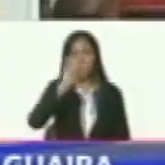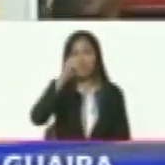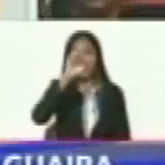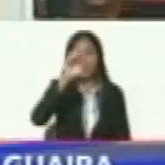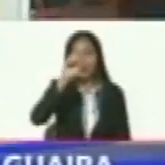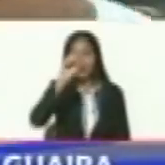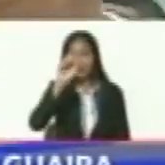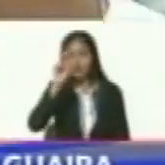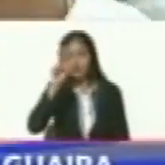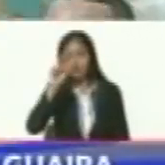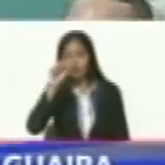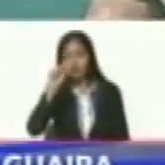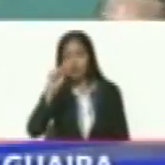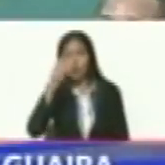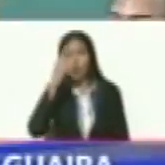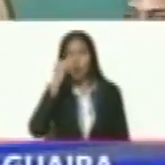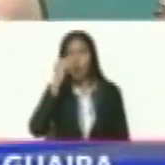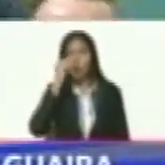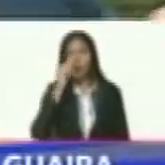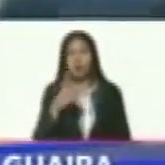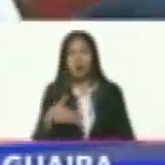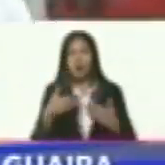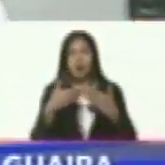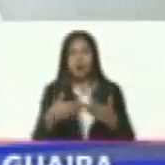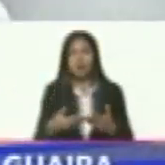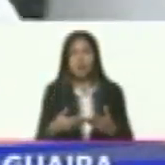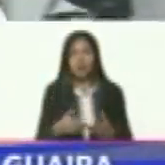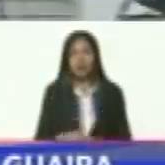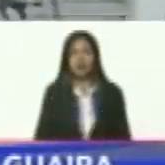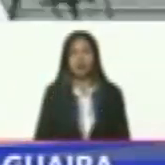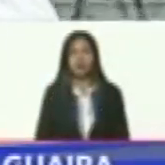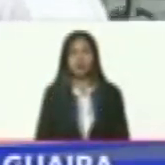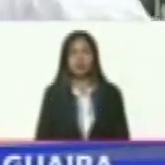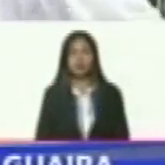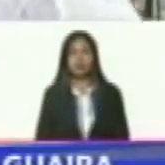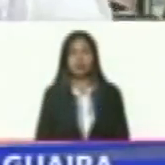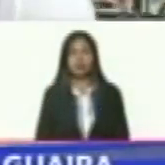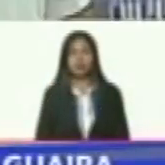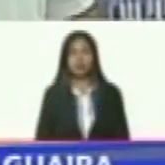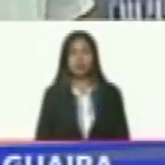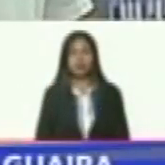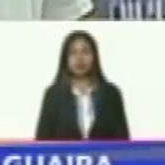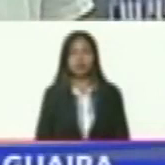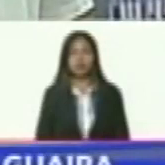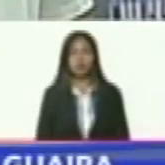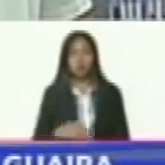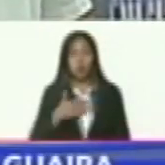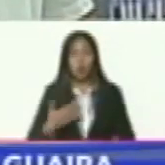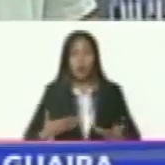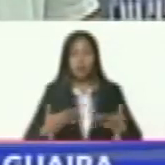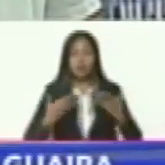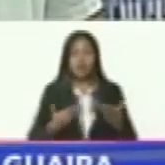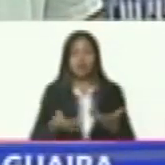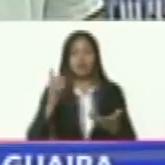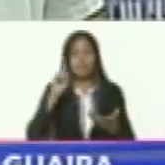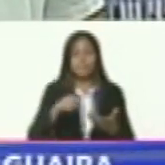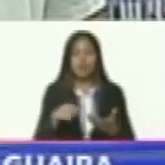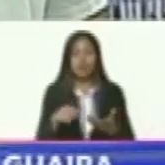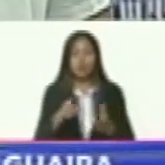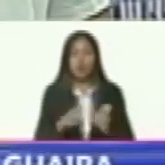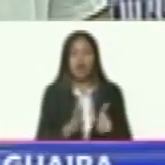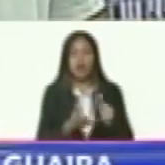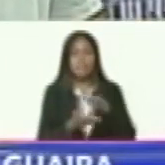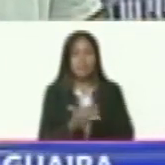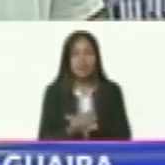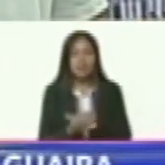Jesús García, Chuito, Chuito, Jesús García. Voy a entregarle una